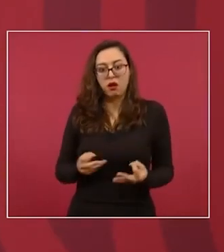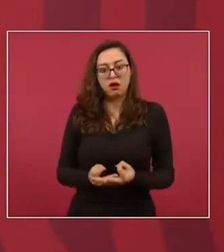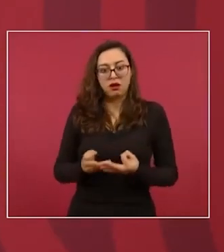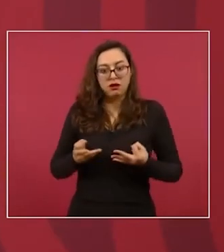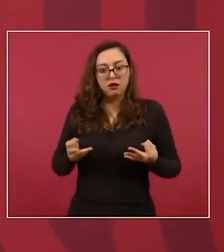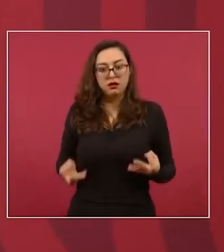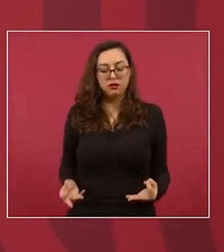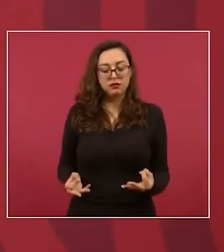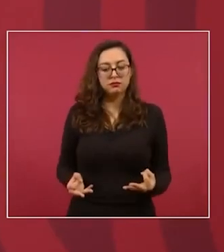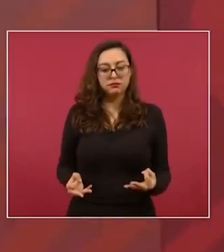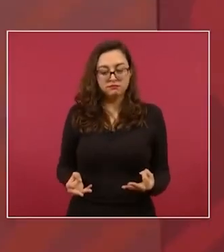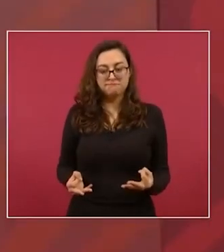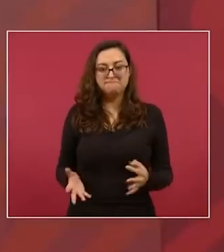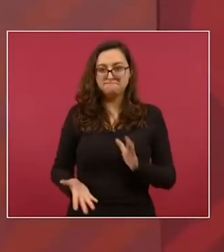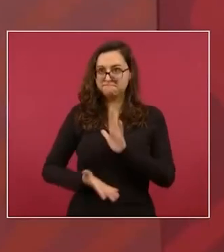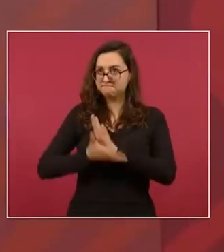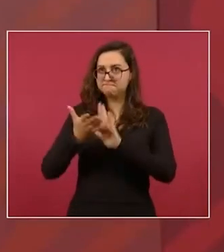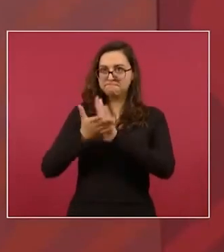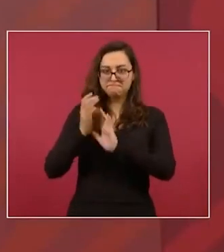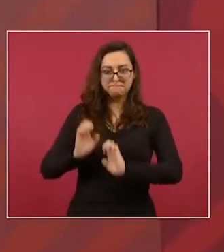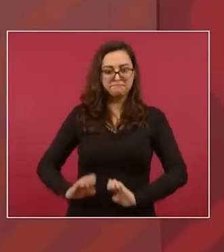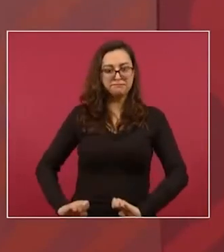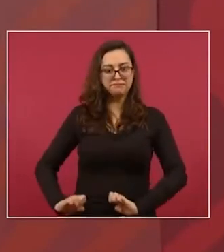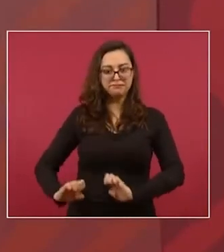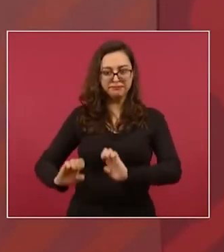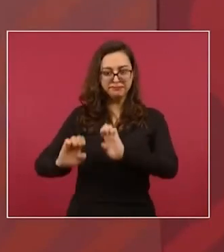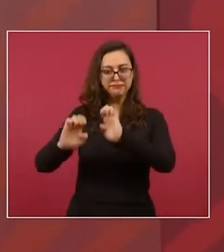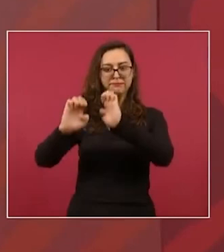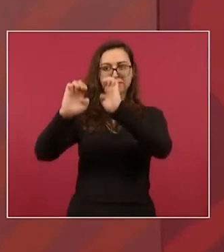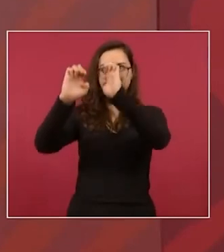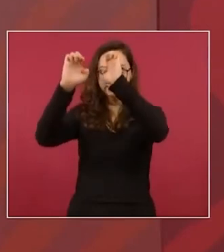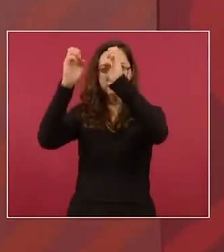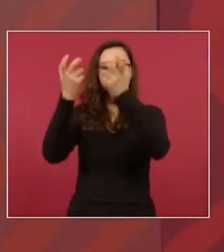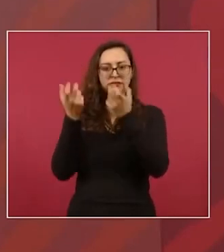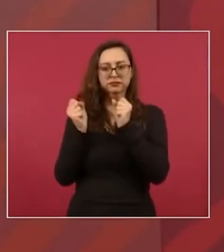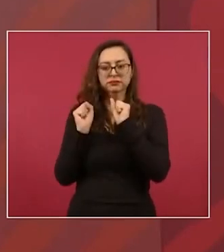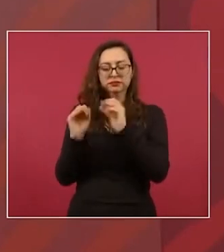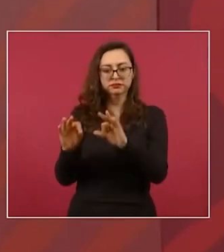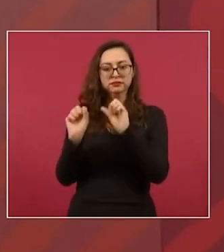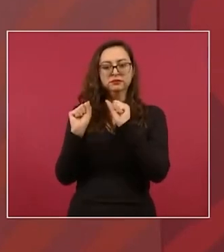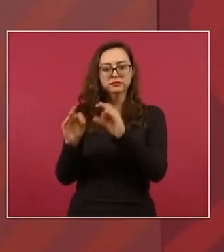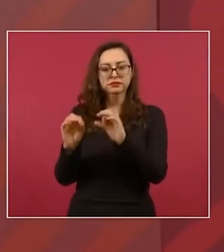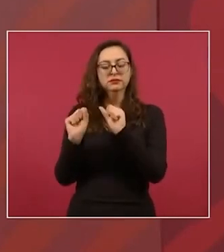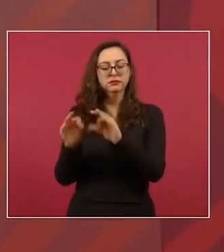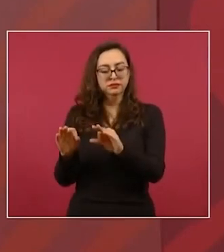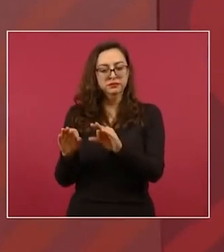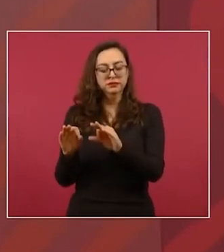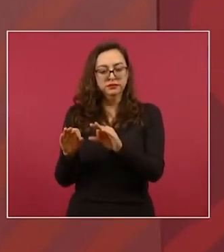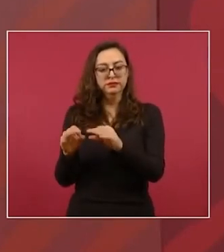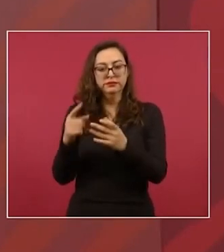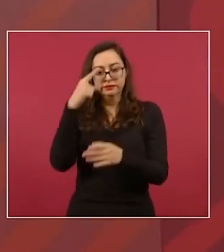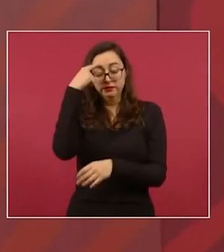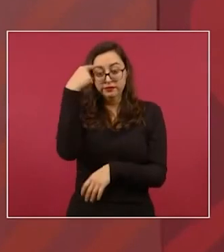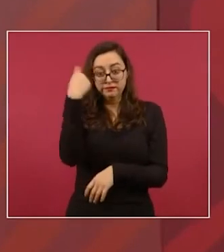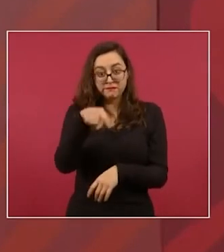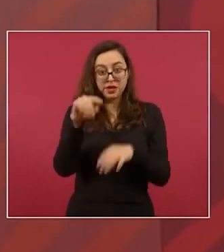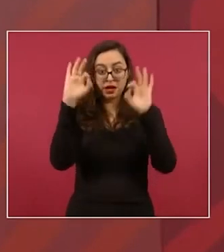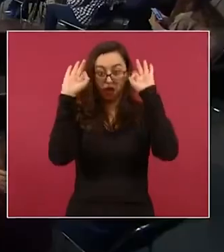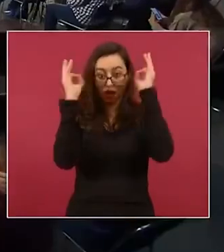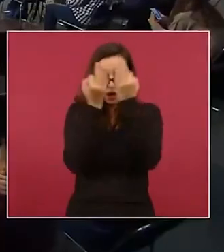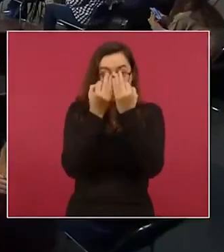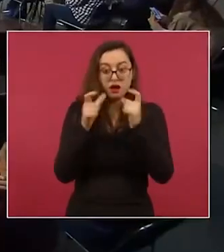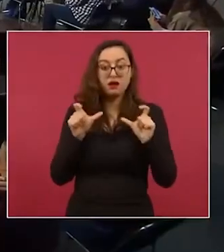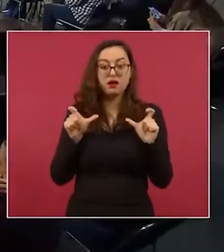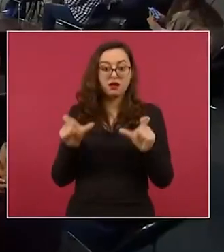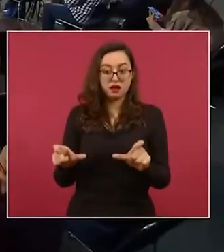Y va a haber todo un complejo de oficinas